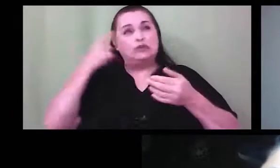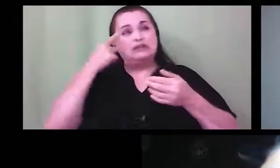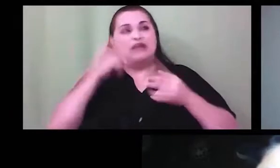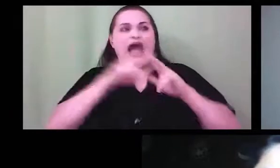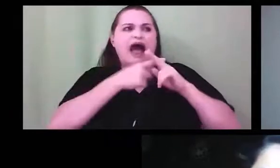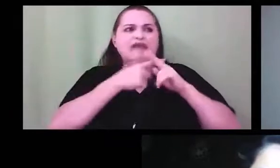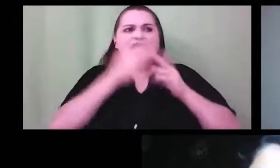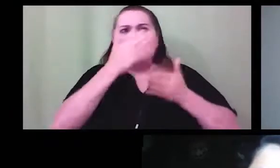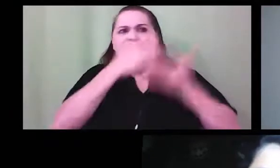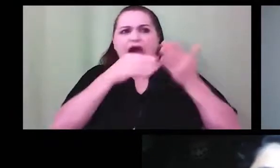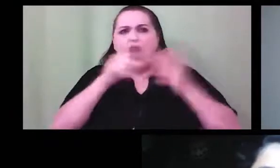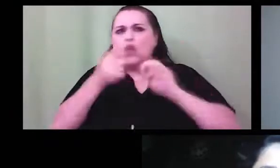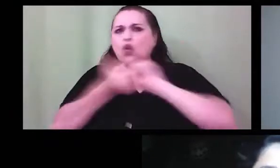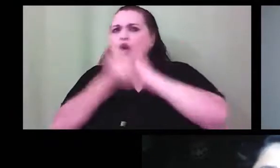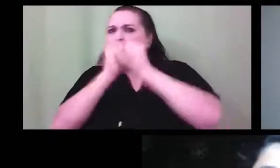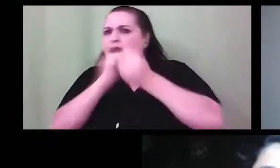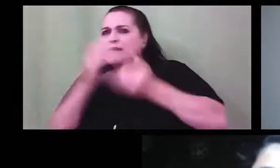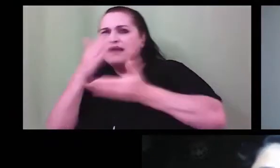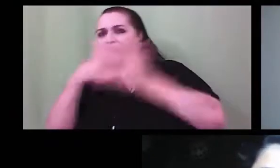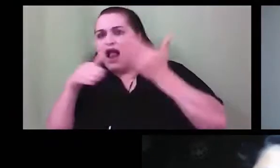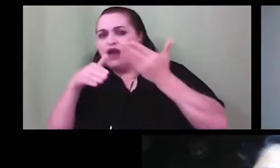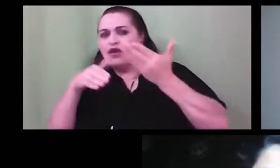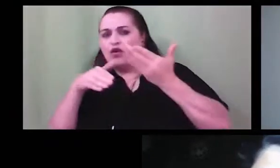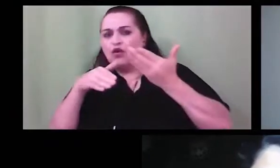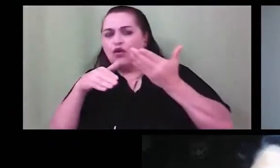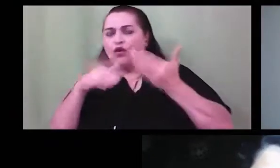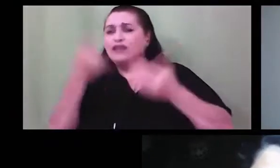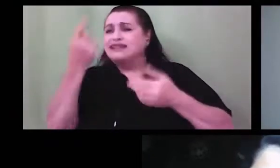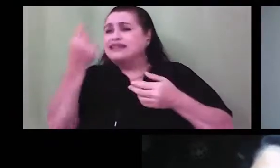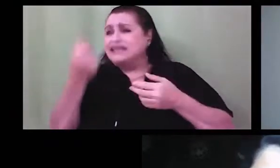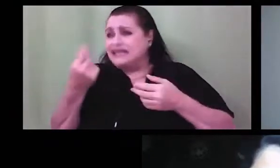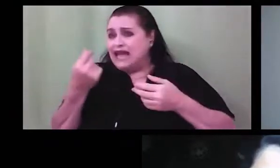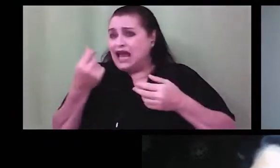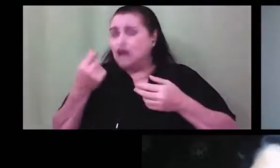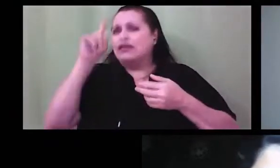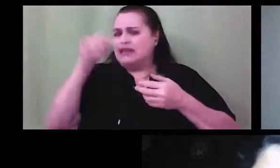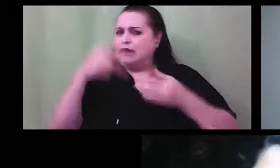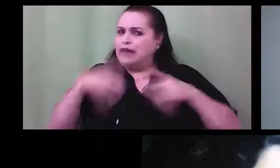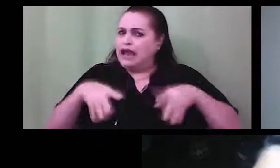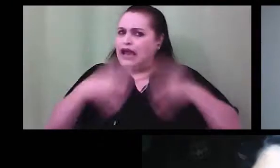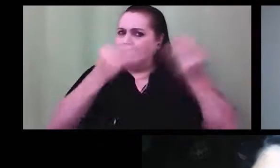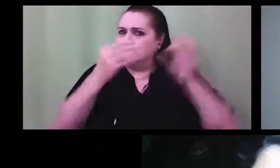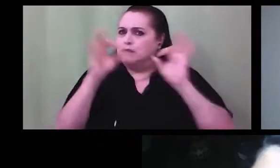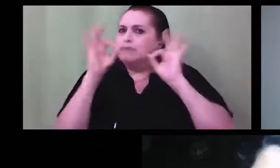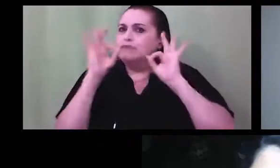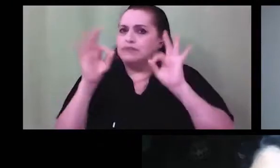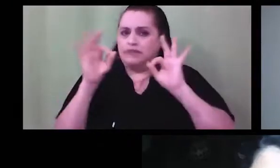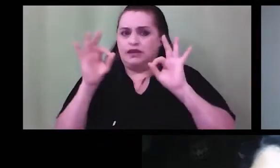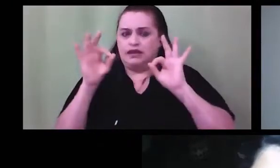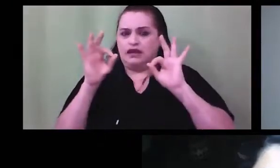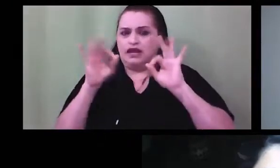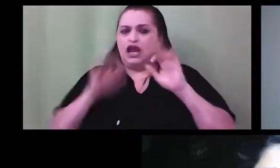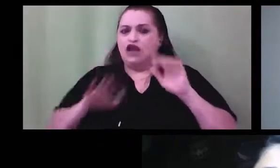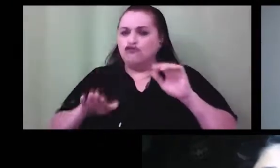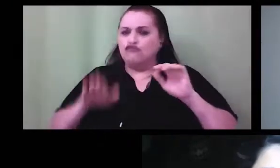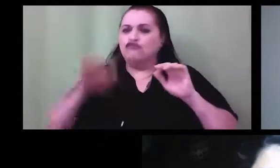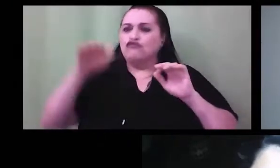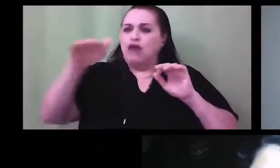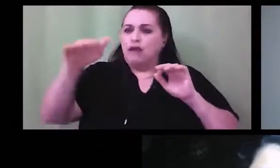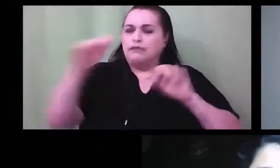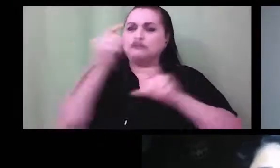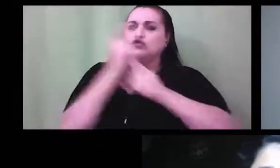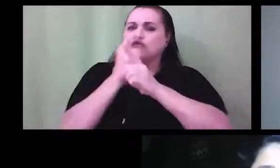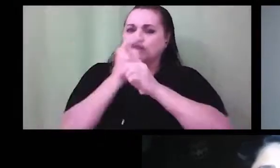cosa o van a modificar, los dineros tienen que ser bien invertidos también. hacer rampas adecuadas, hacer